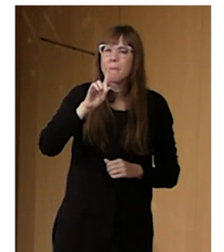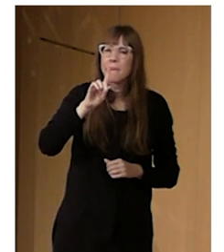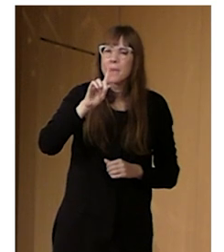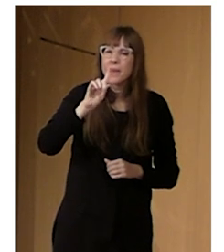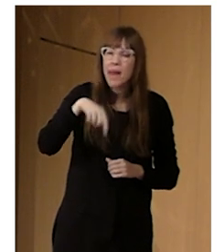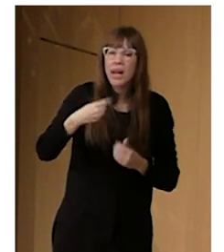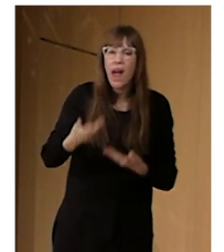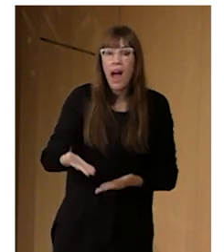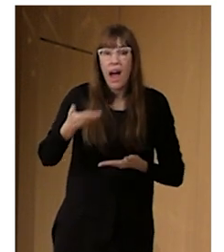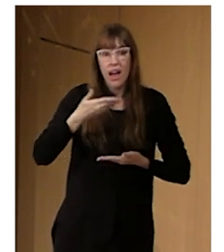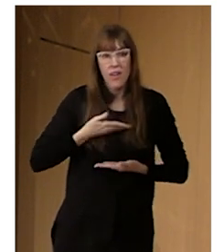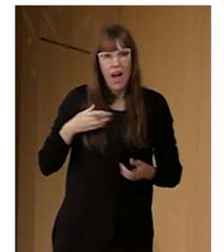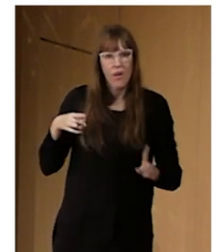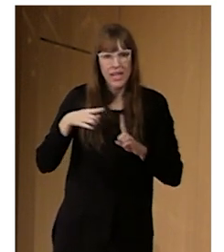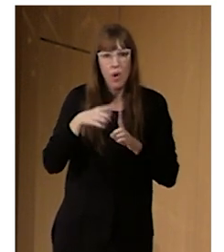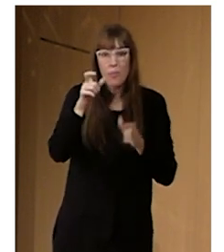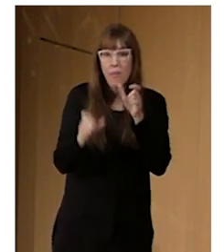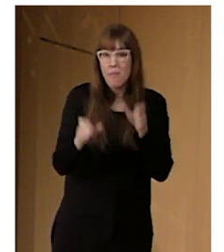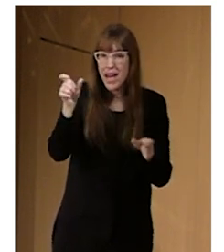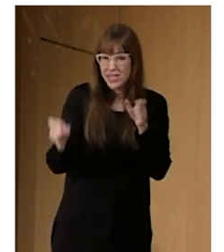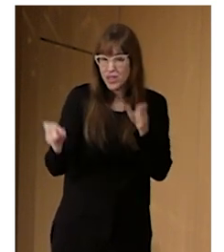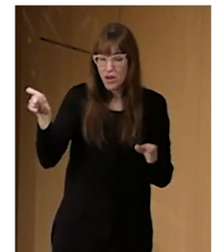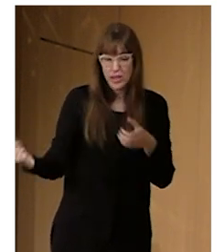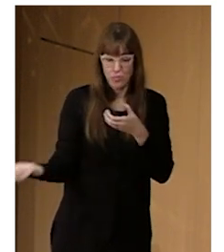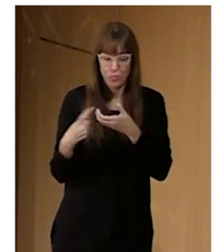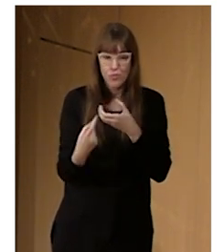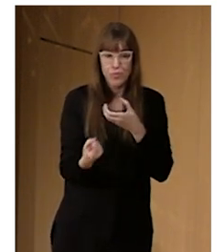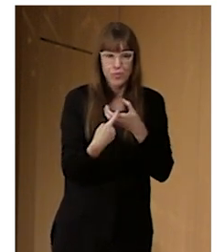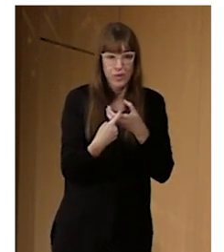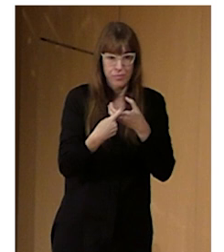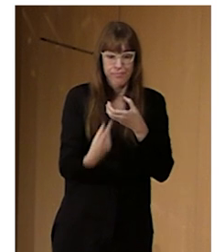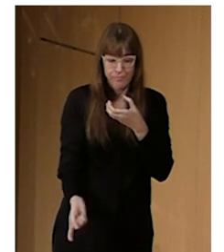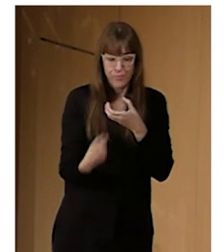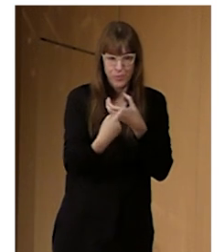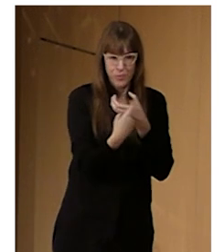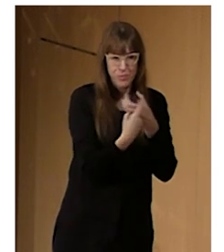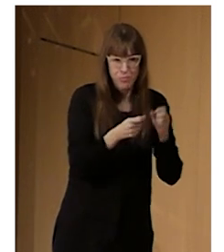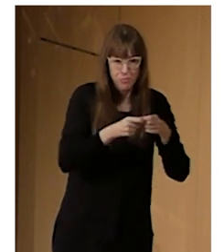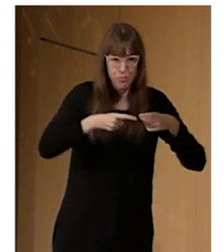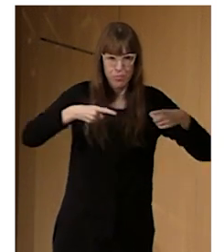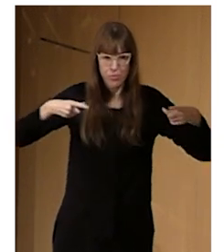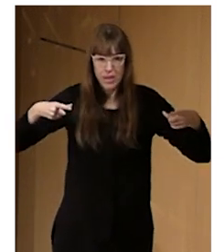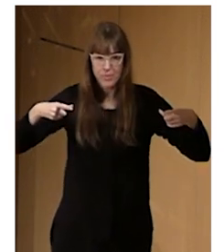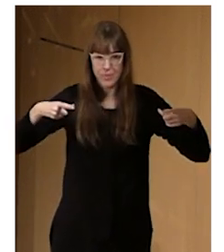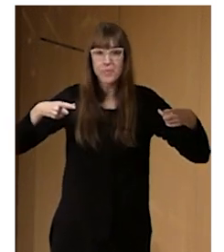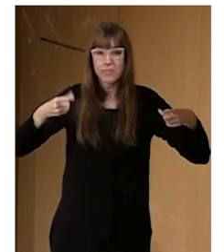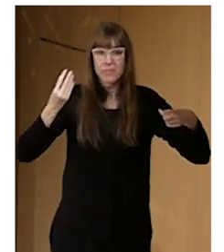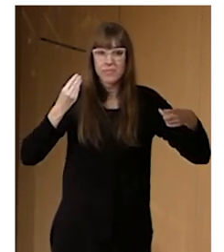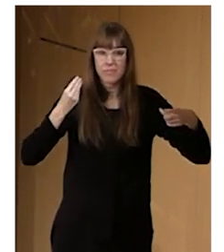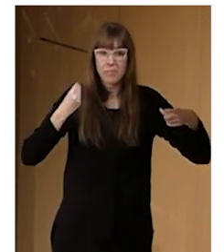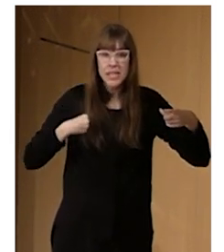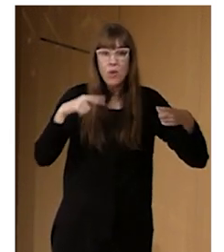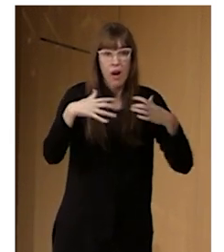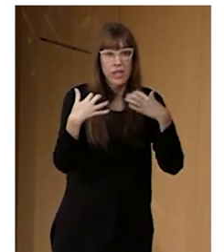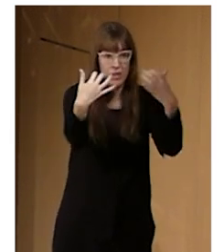nuestras actividades podíamos llegar a más gente de lo que tiene la capacidad presencial como puede ser en el caso de este auditorio pero